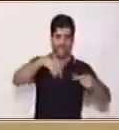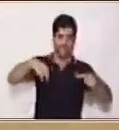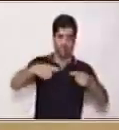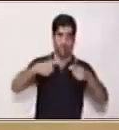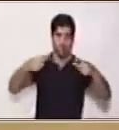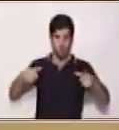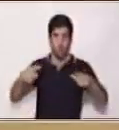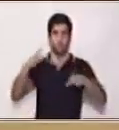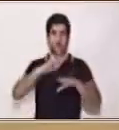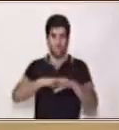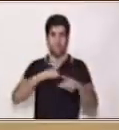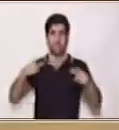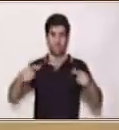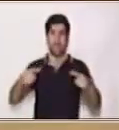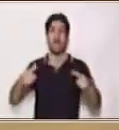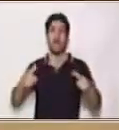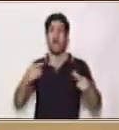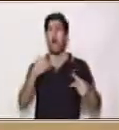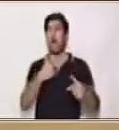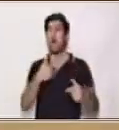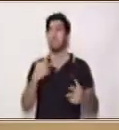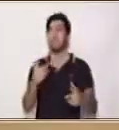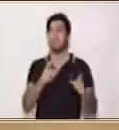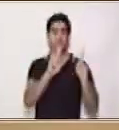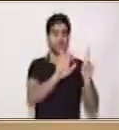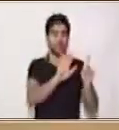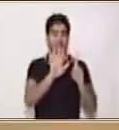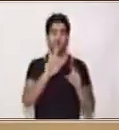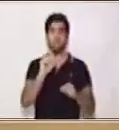este cilindro mayor, tiene un volumen de